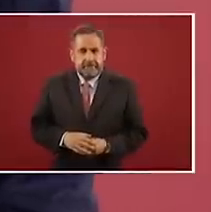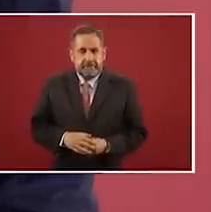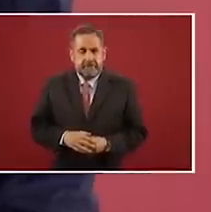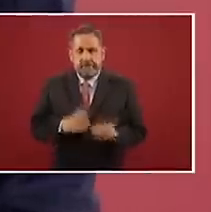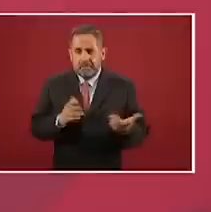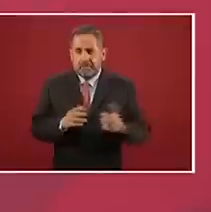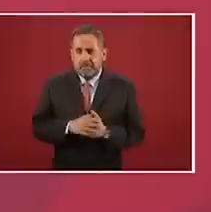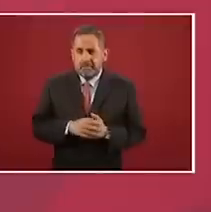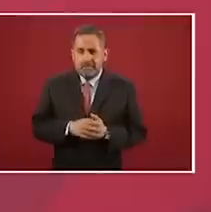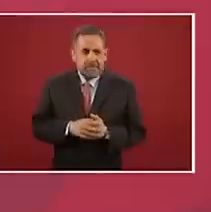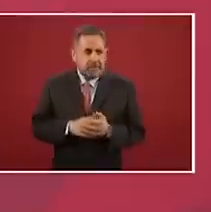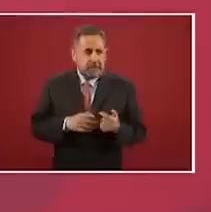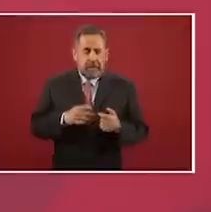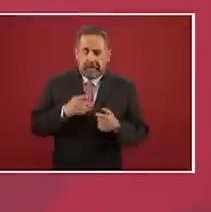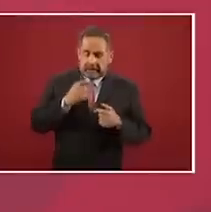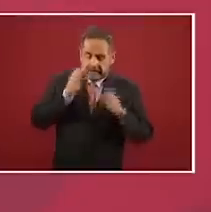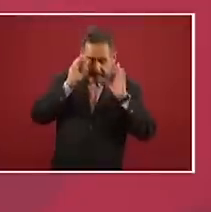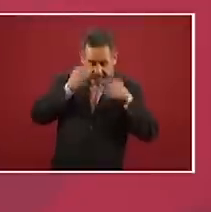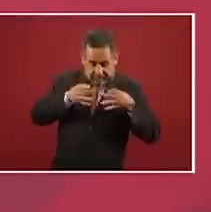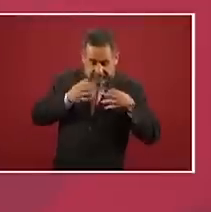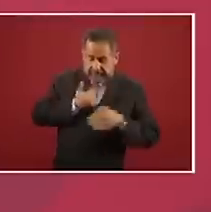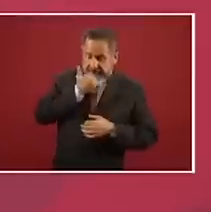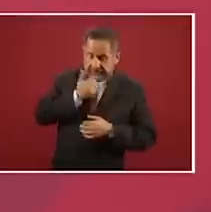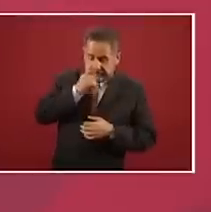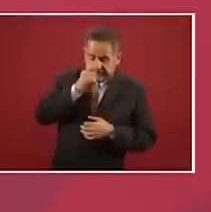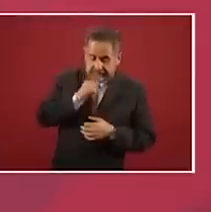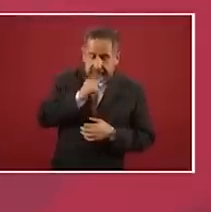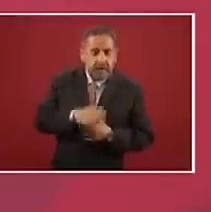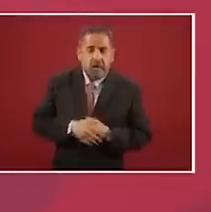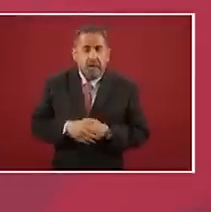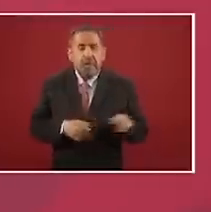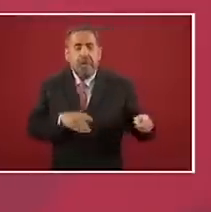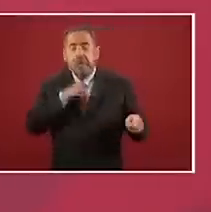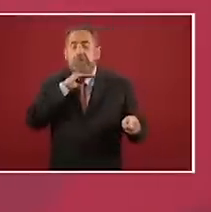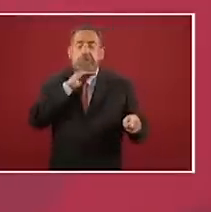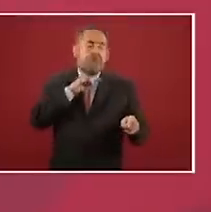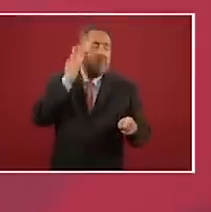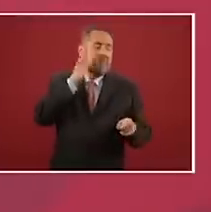No hay autocrítica, es como si nada hubiese pasado.